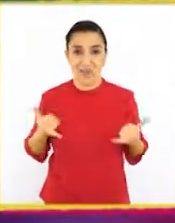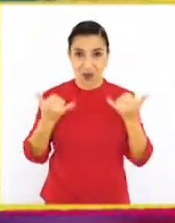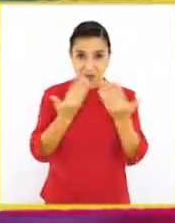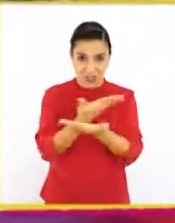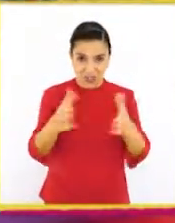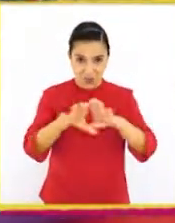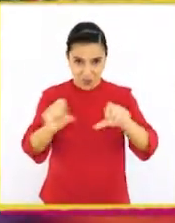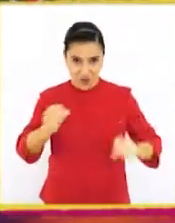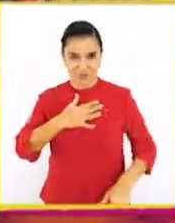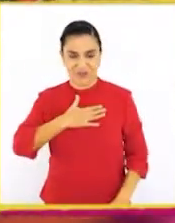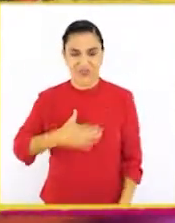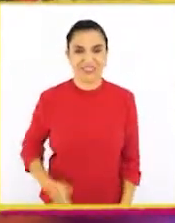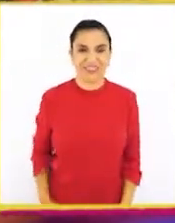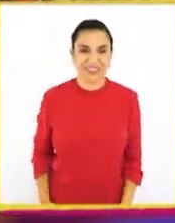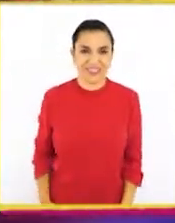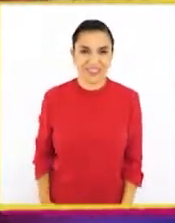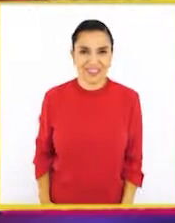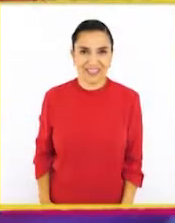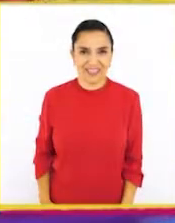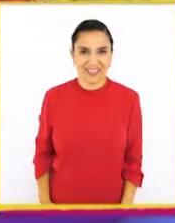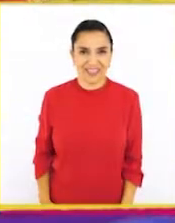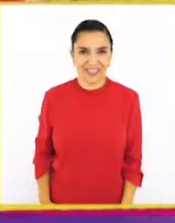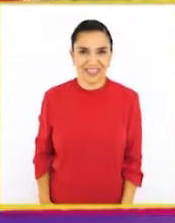¡Excelente! Me alegro que estén de acuerdo conmigo.